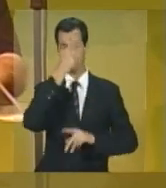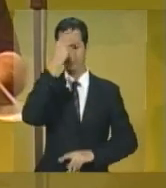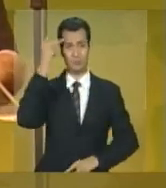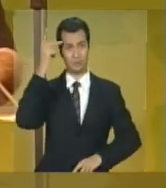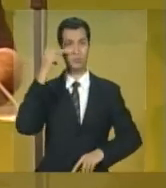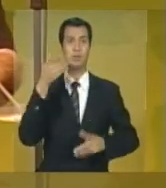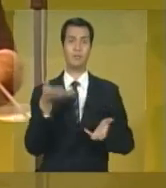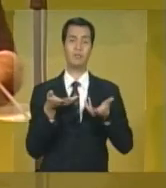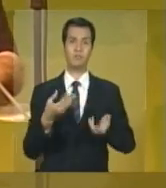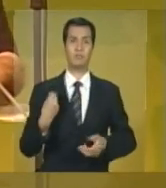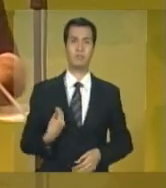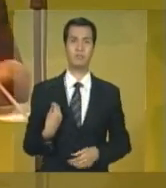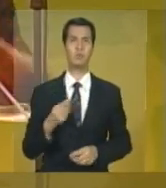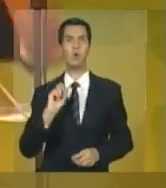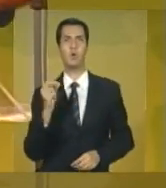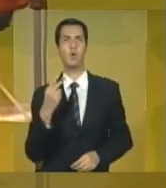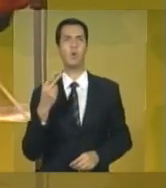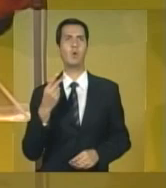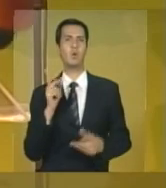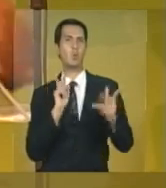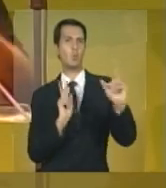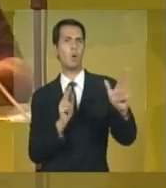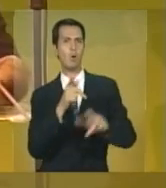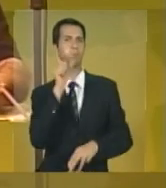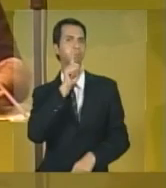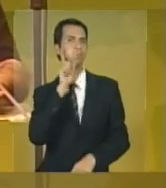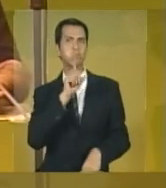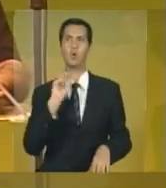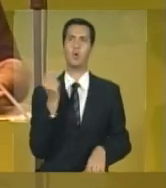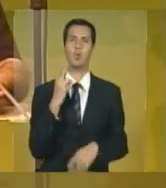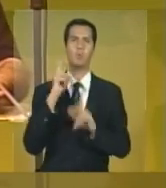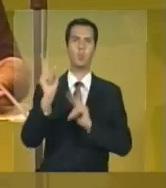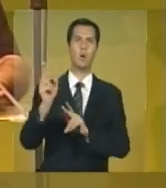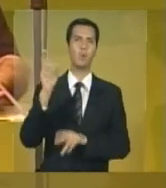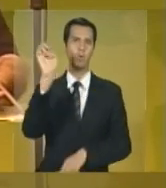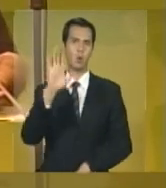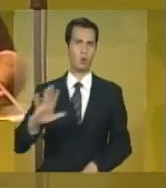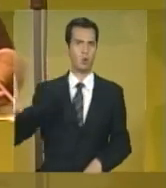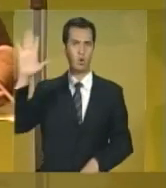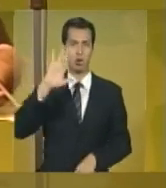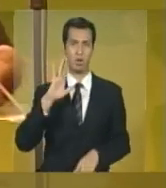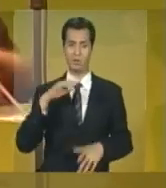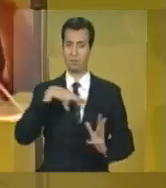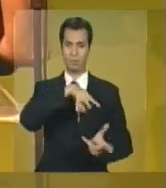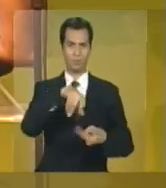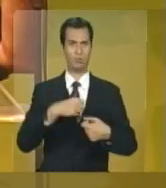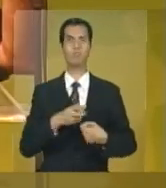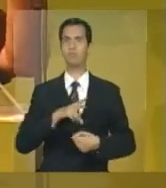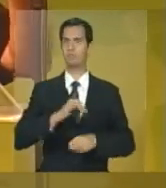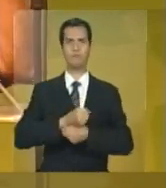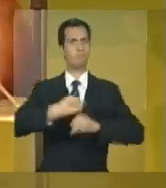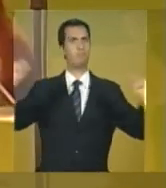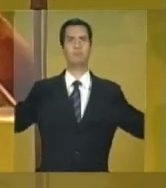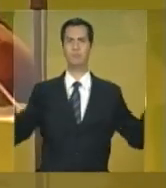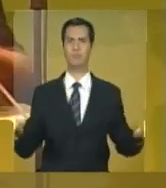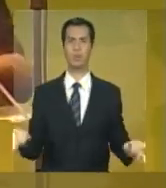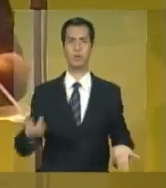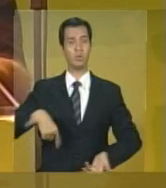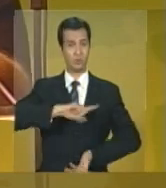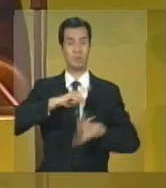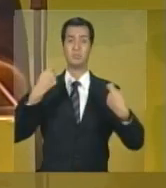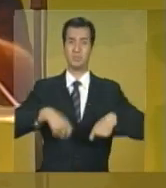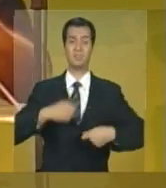los americanos o los europeos, este planeta va a estallar. Tenemos que cambiar esta forma